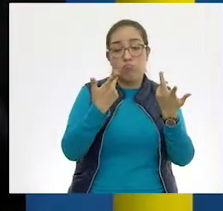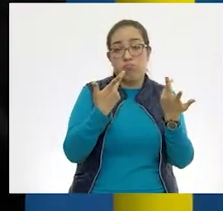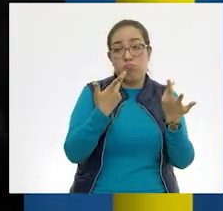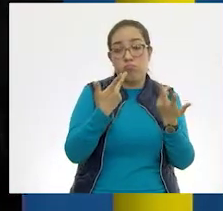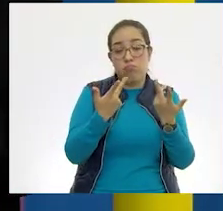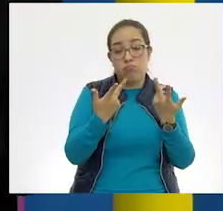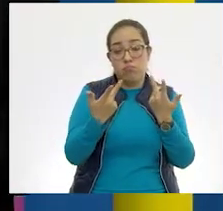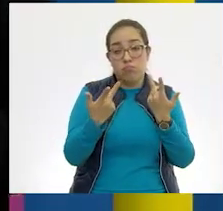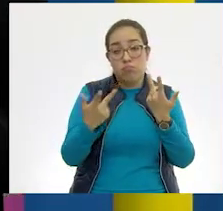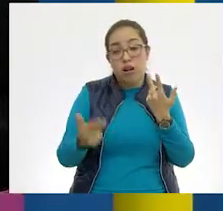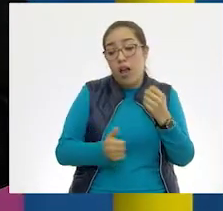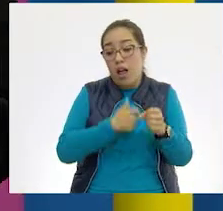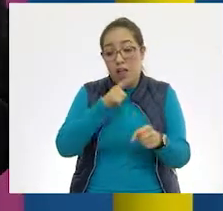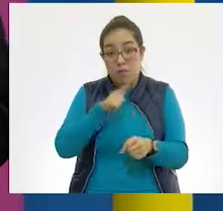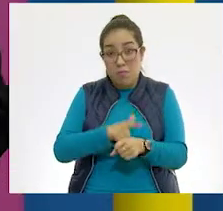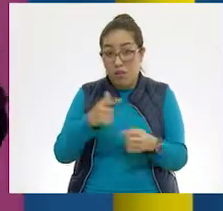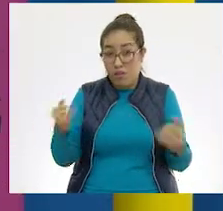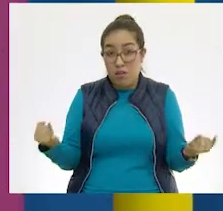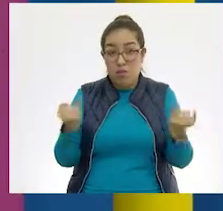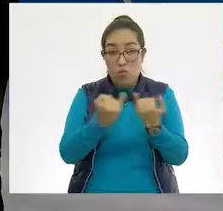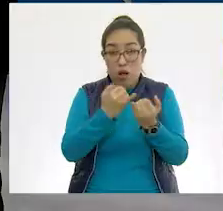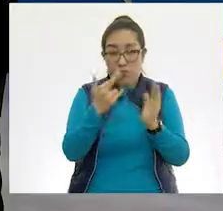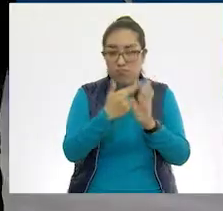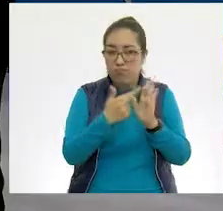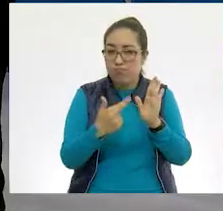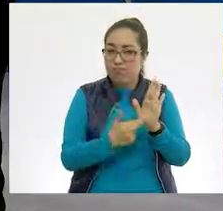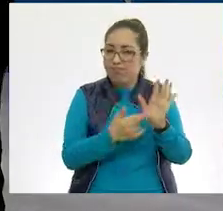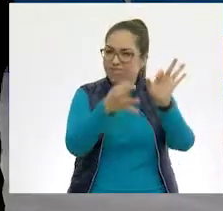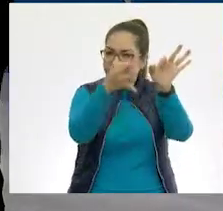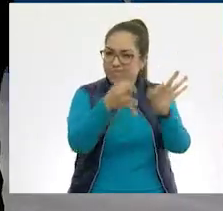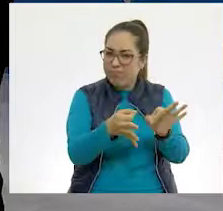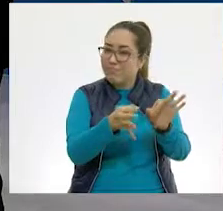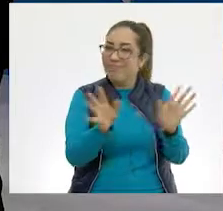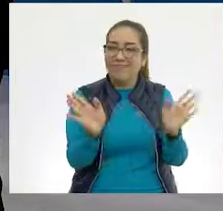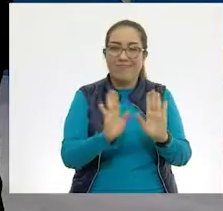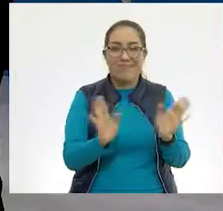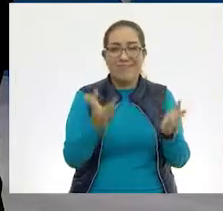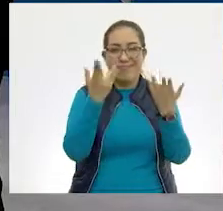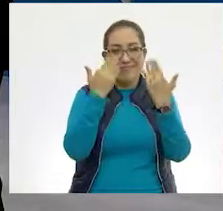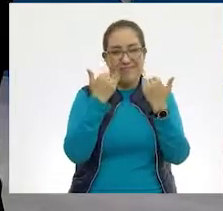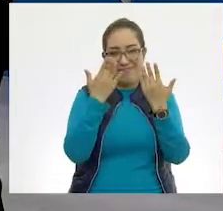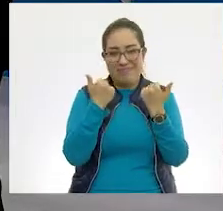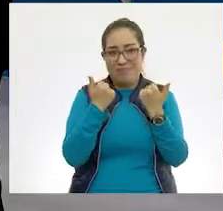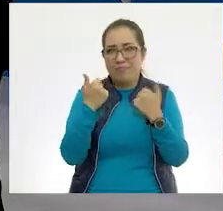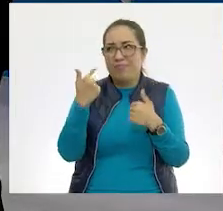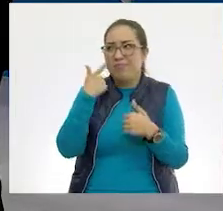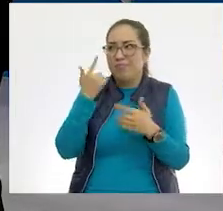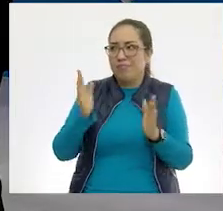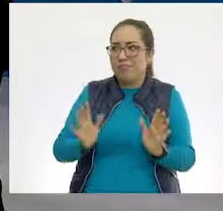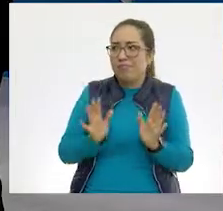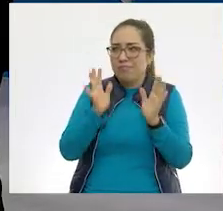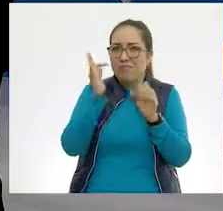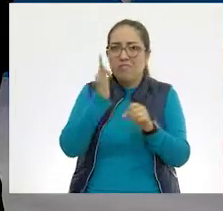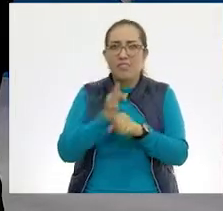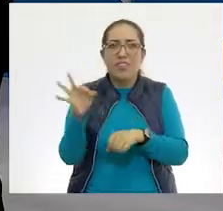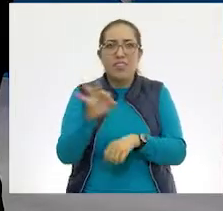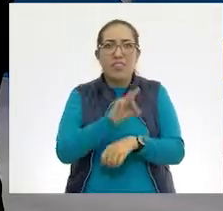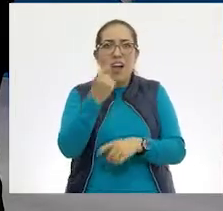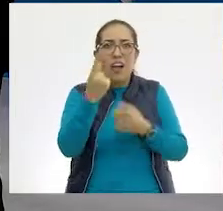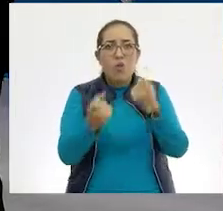aparentemente no siguen las reglas. Pues sí, no me sorprendería que ahora me dijera que hay mamíferos que también ponen